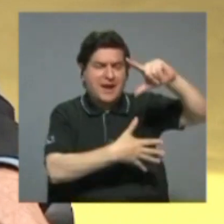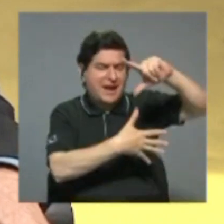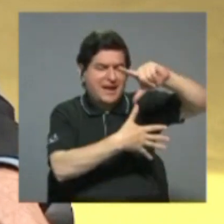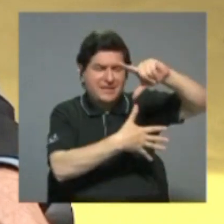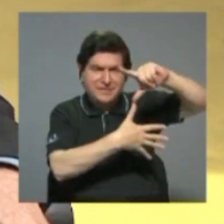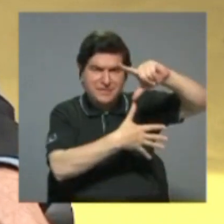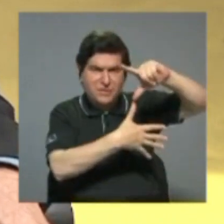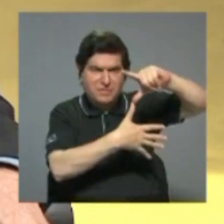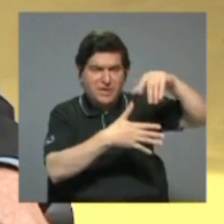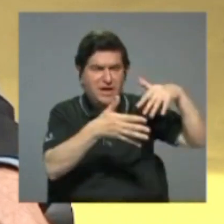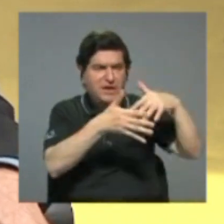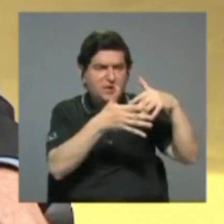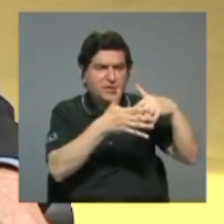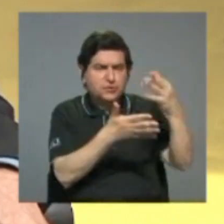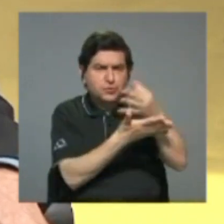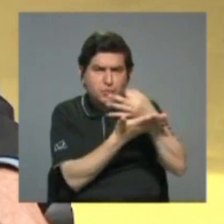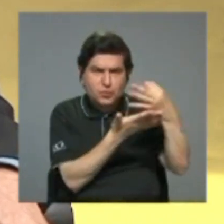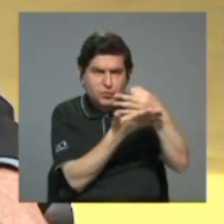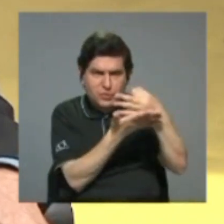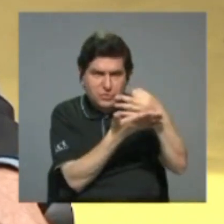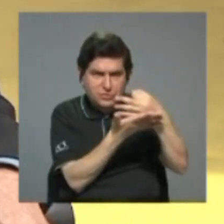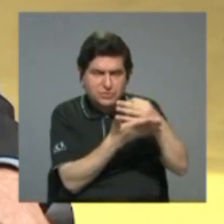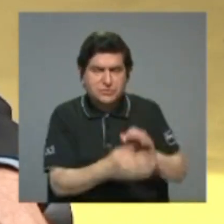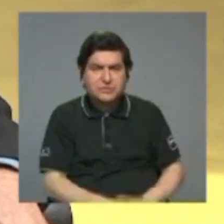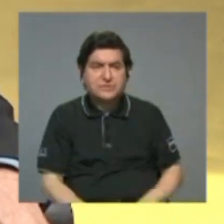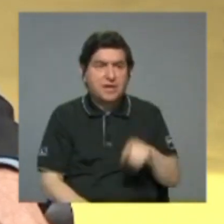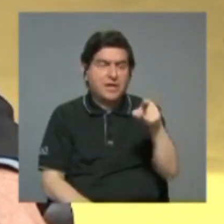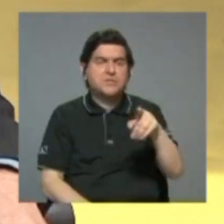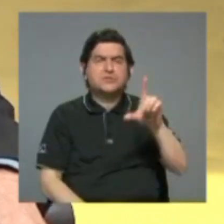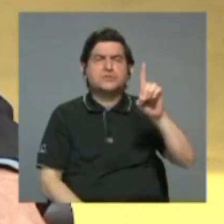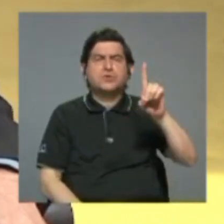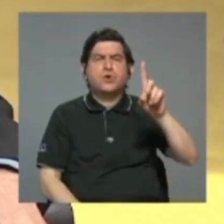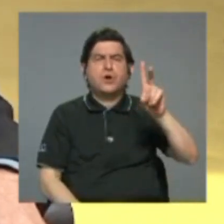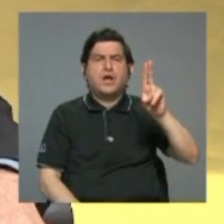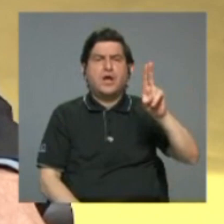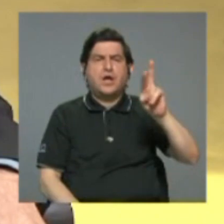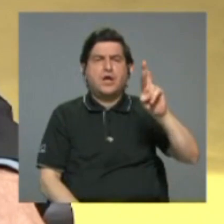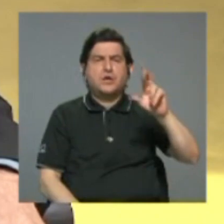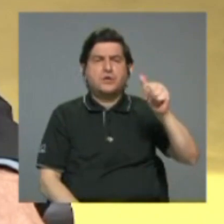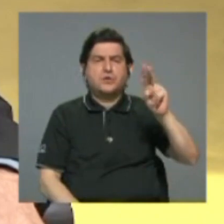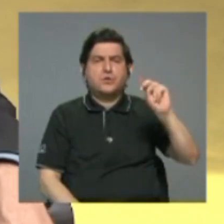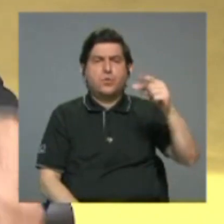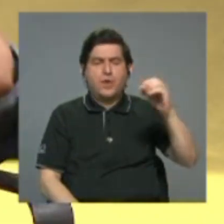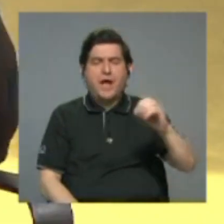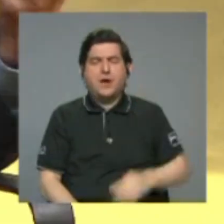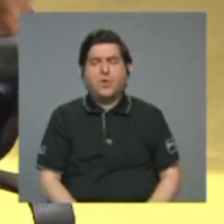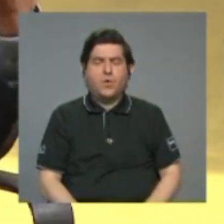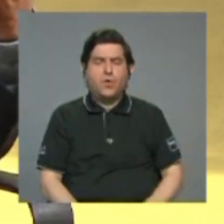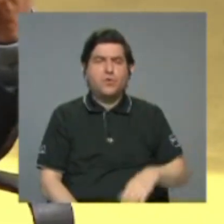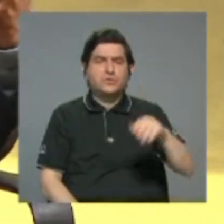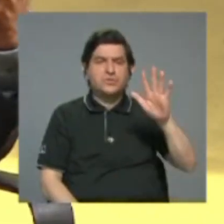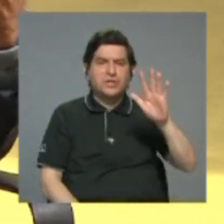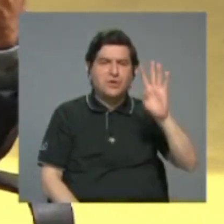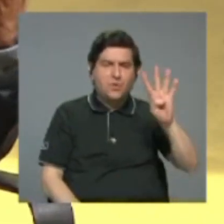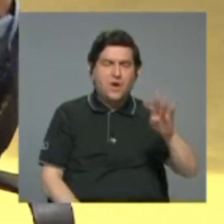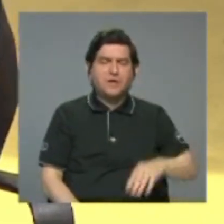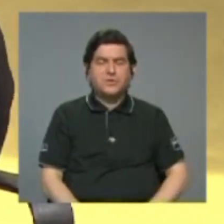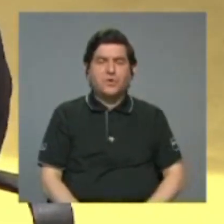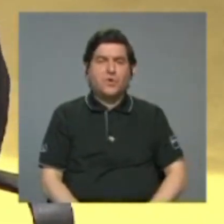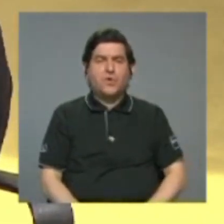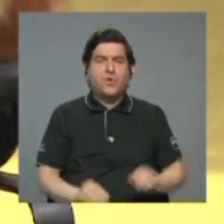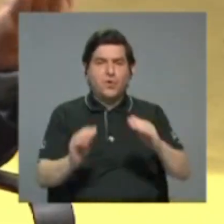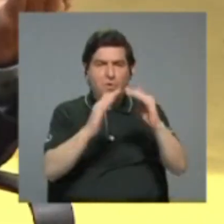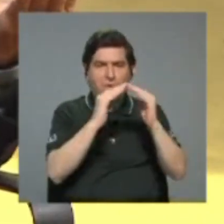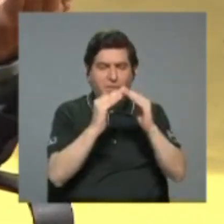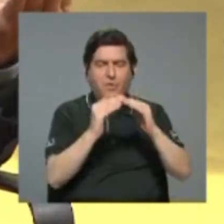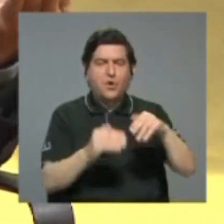Latinoamericano de Estudios Monetarios, el CEMLA, que está en Durango 54 en la colonia Roma, está haciendo un estudio